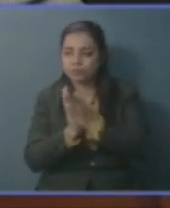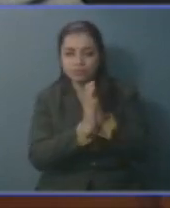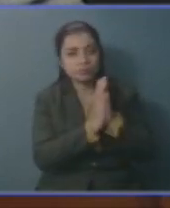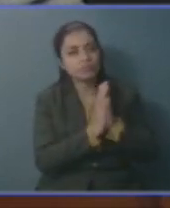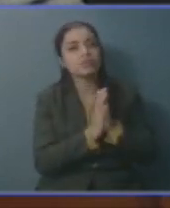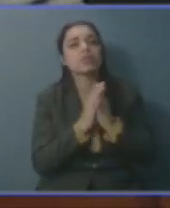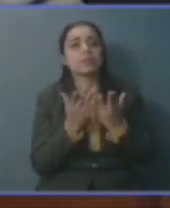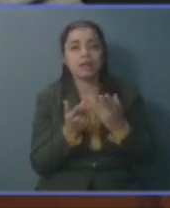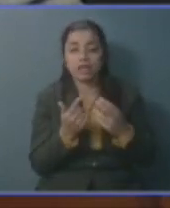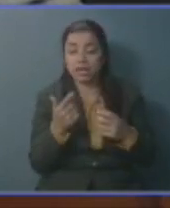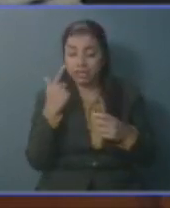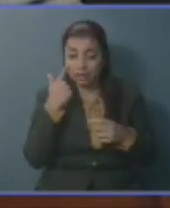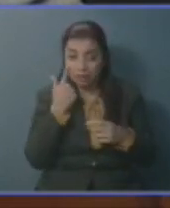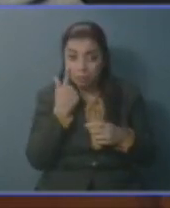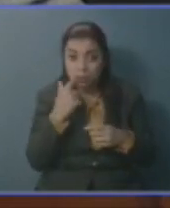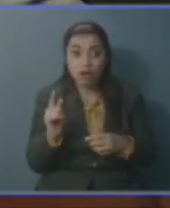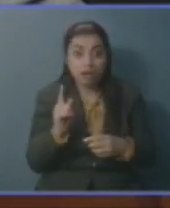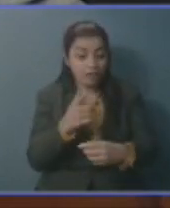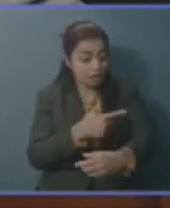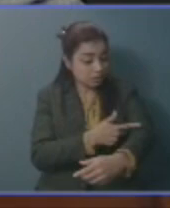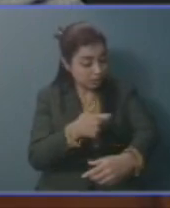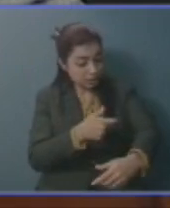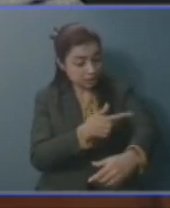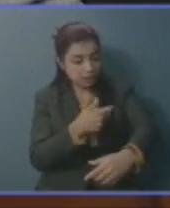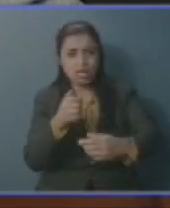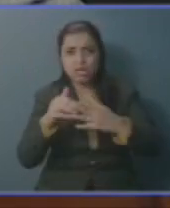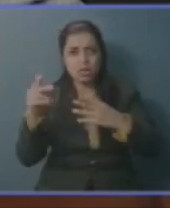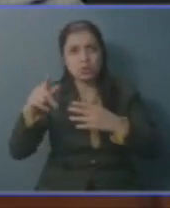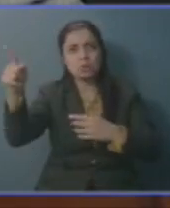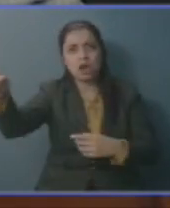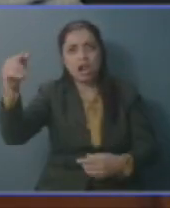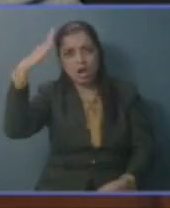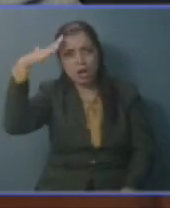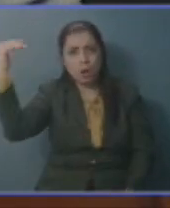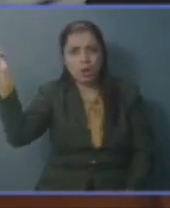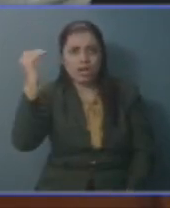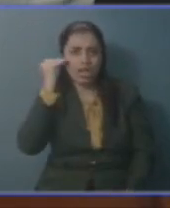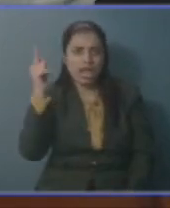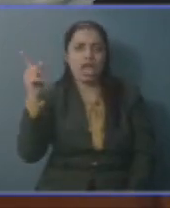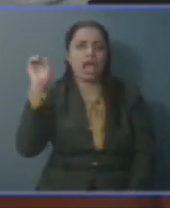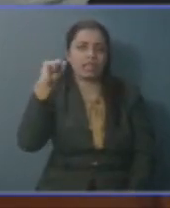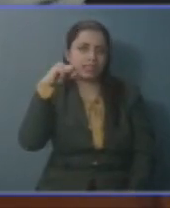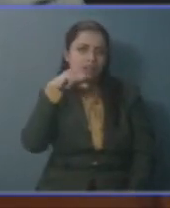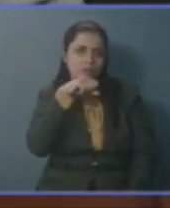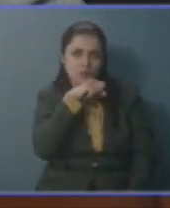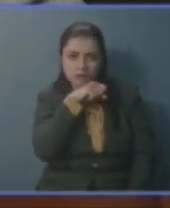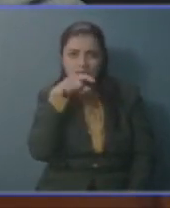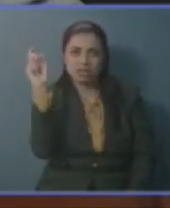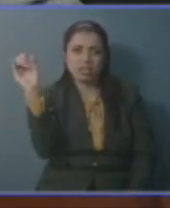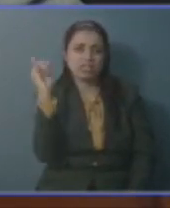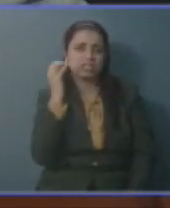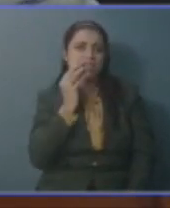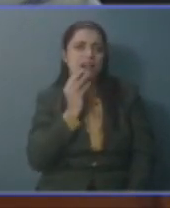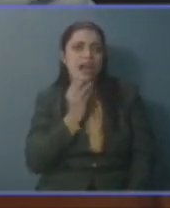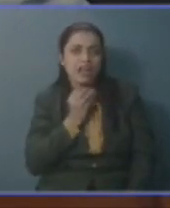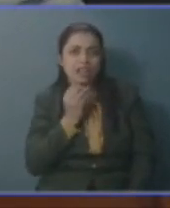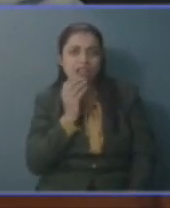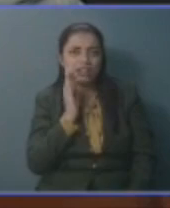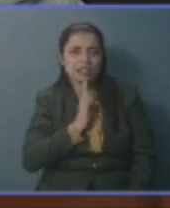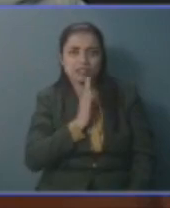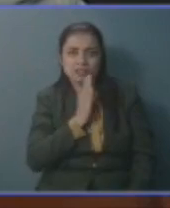se masificaran las pruebas. Así se hizo en Corea, así se hizo en Taiwán, así se hizo en Israel, así se hizo en